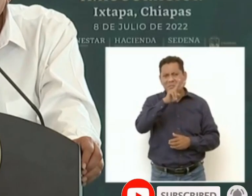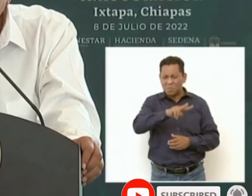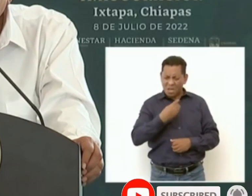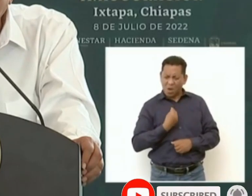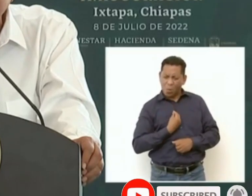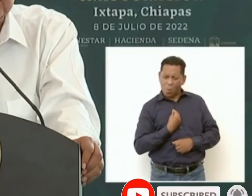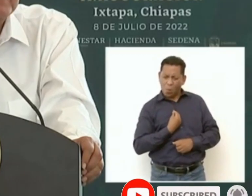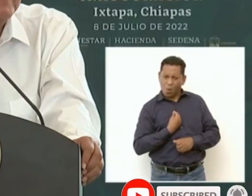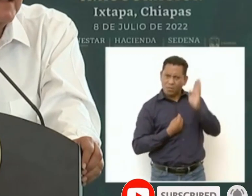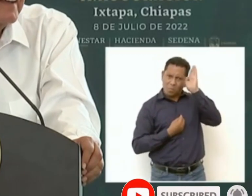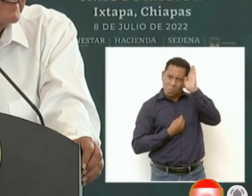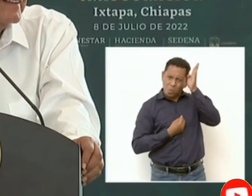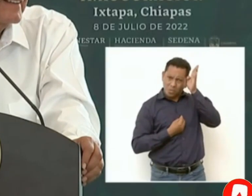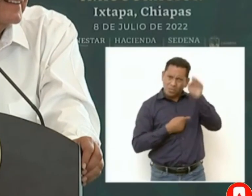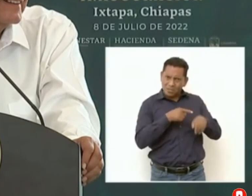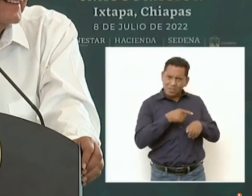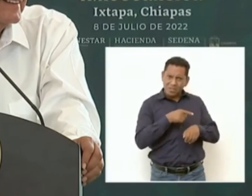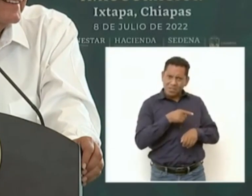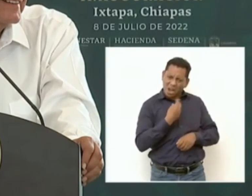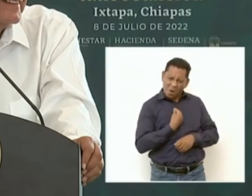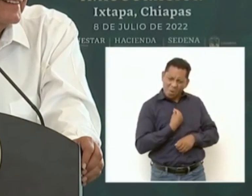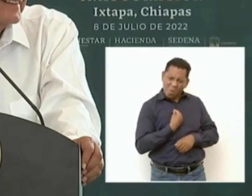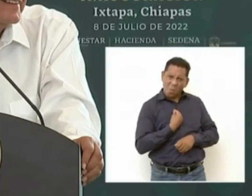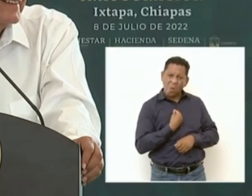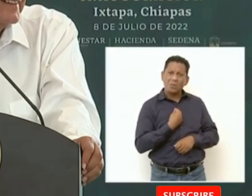resistir, no se desbarranca,